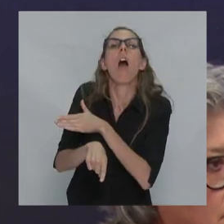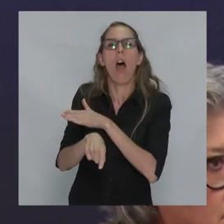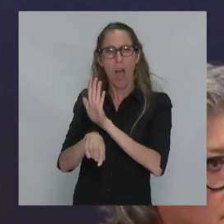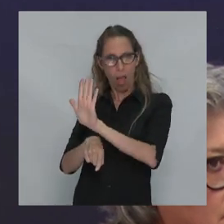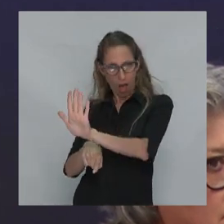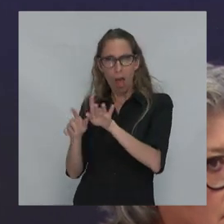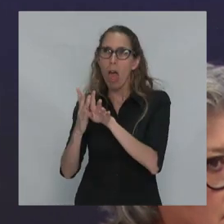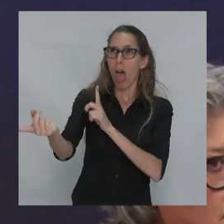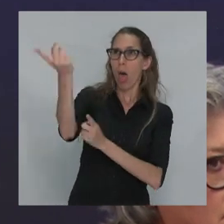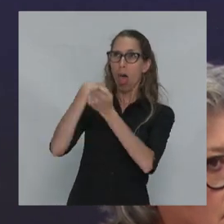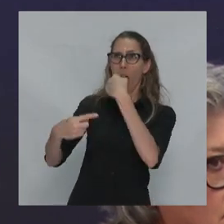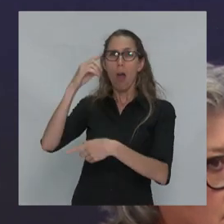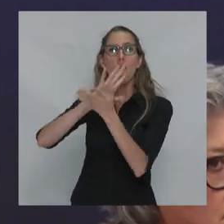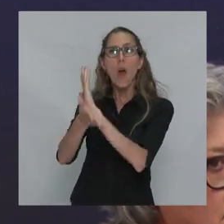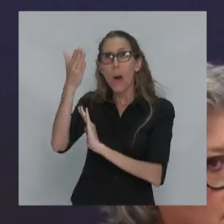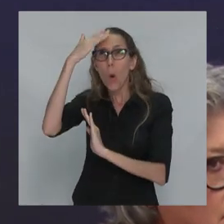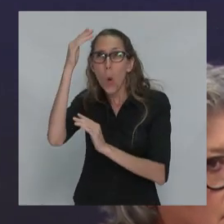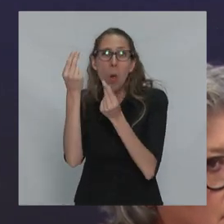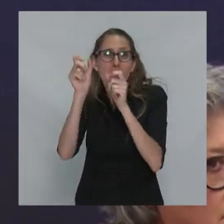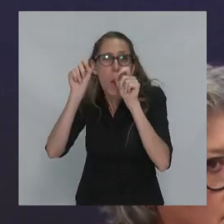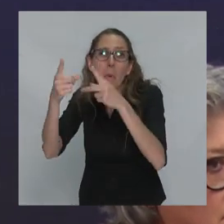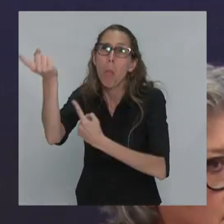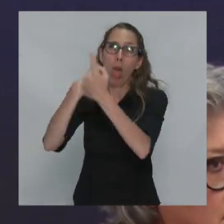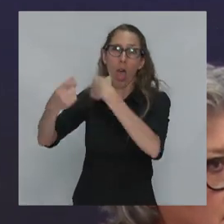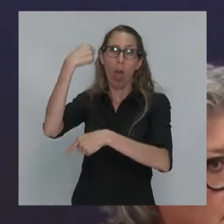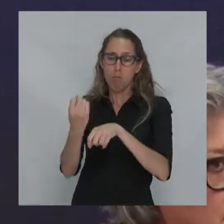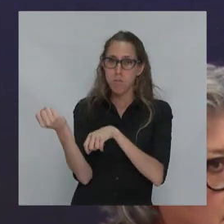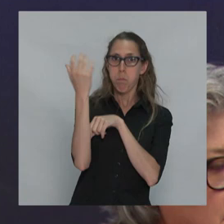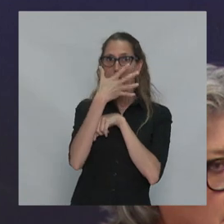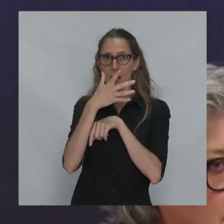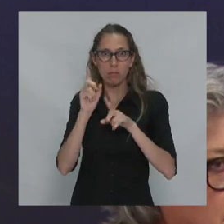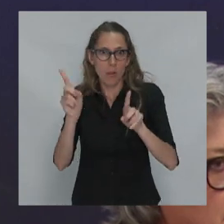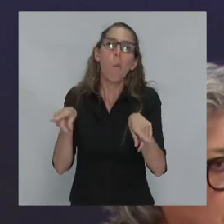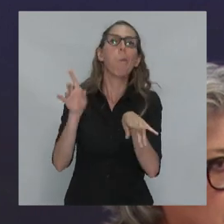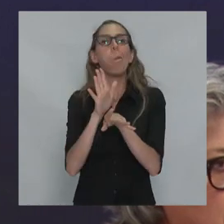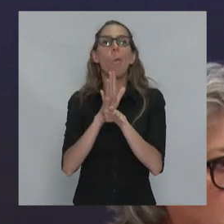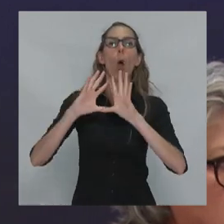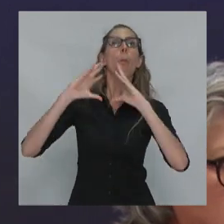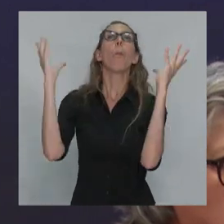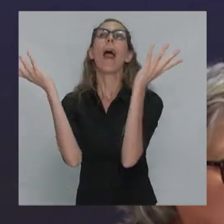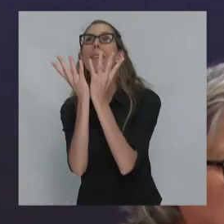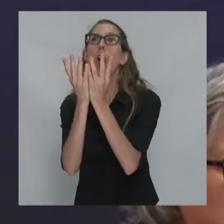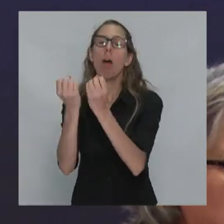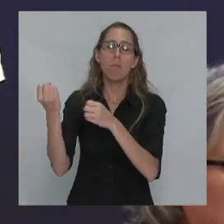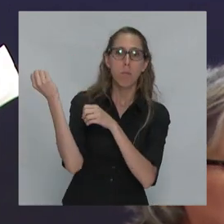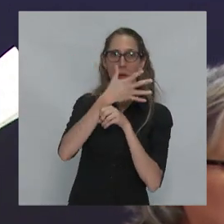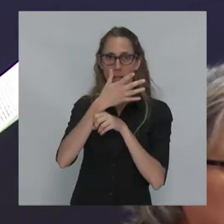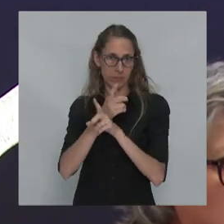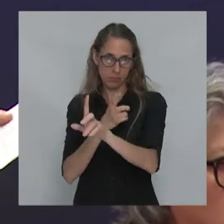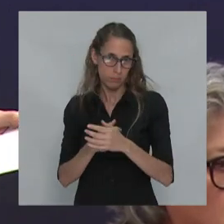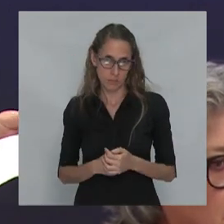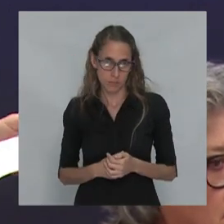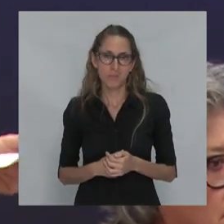de imponer universos culturales y valores particulares como si fueran universales, aunque sean los nuestros.